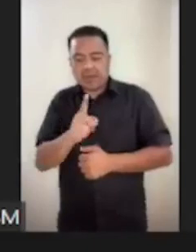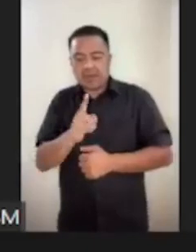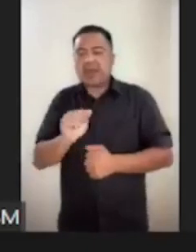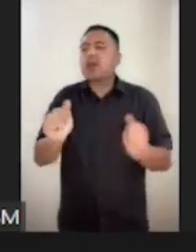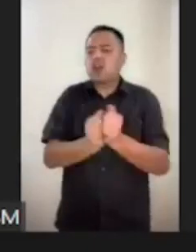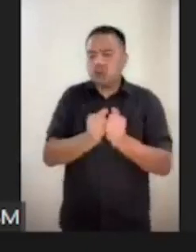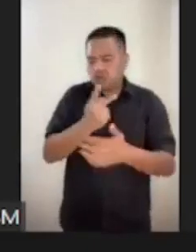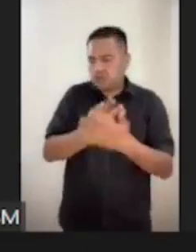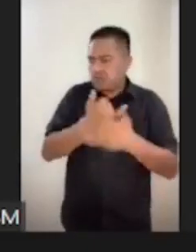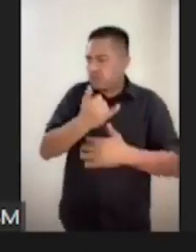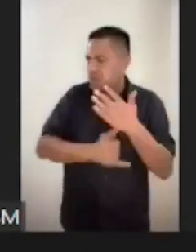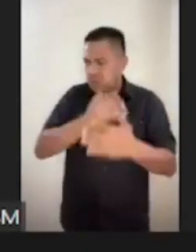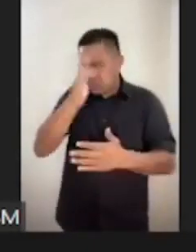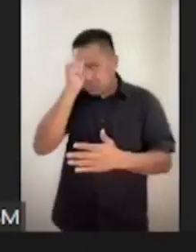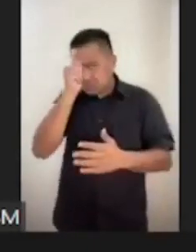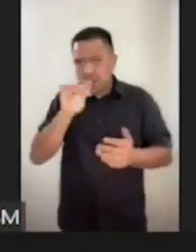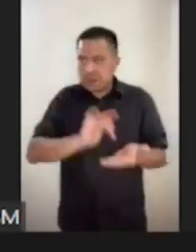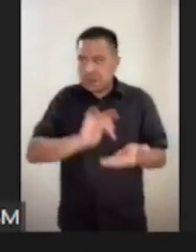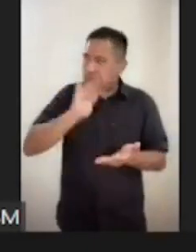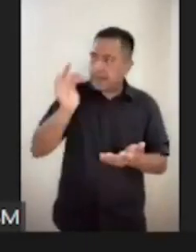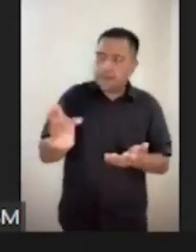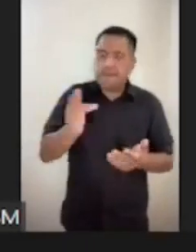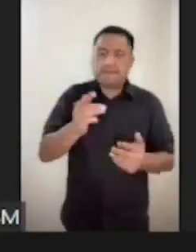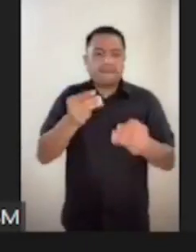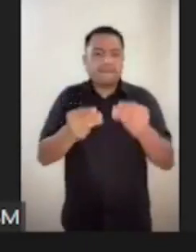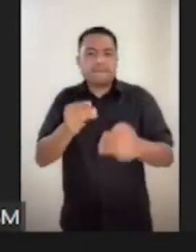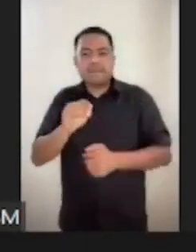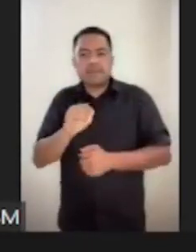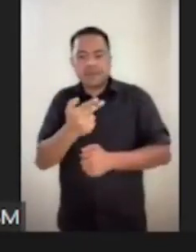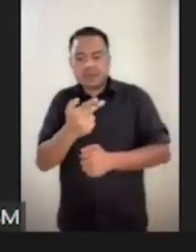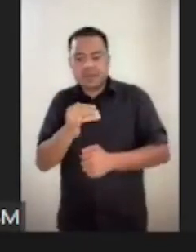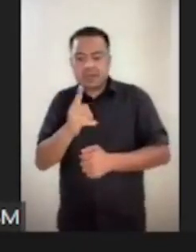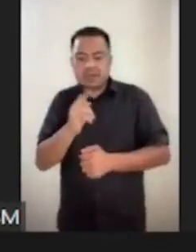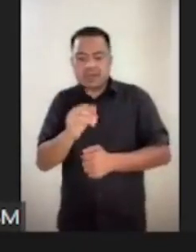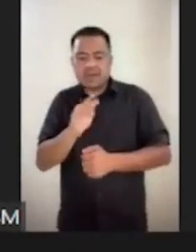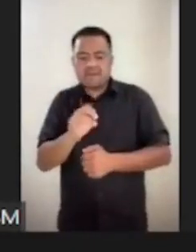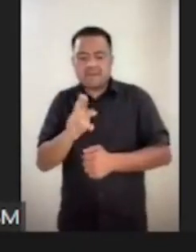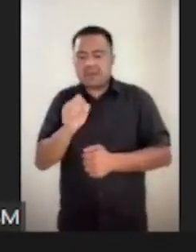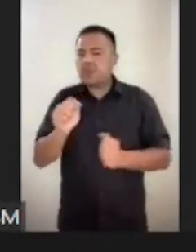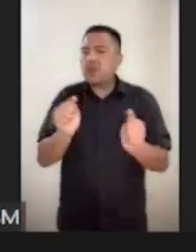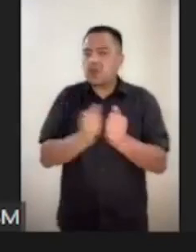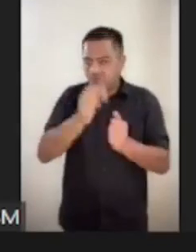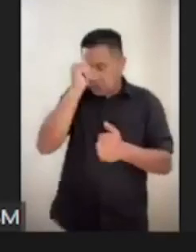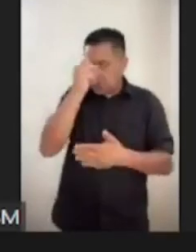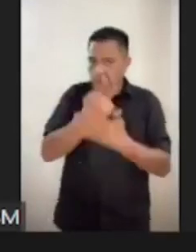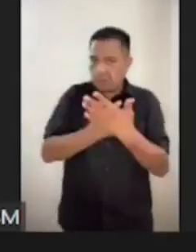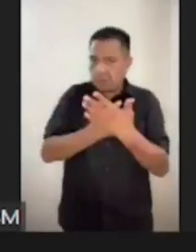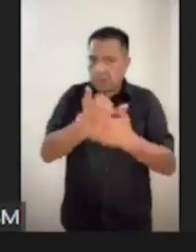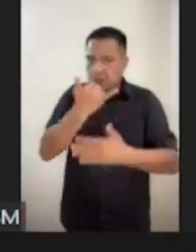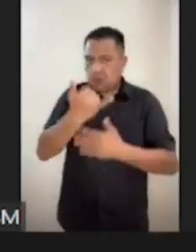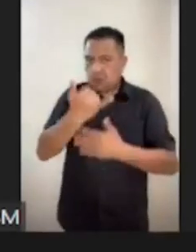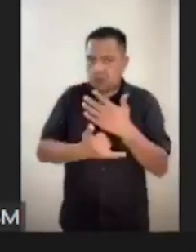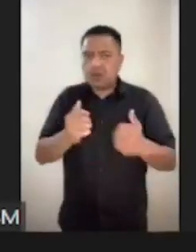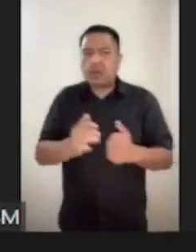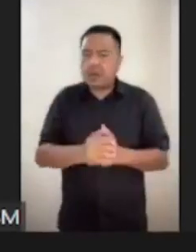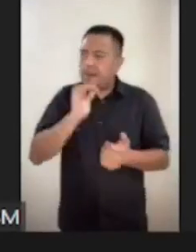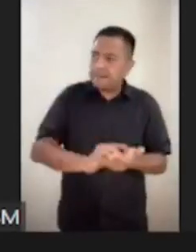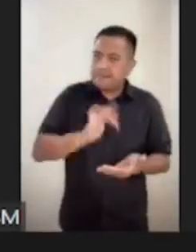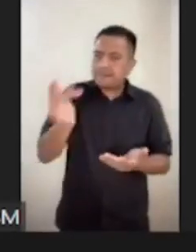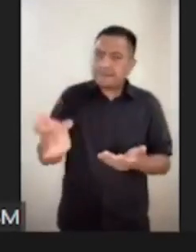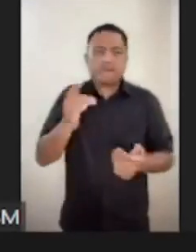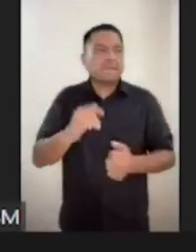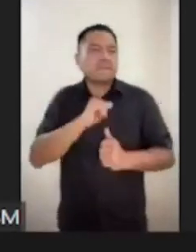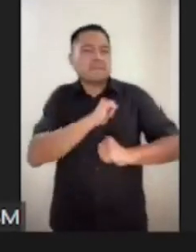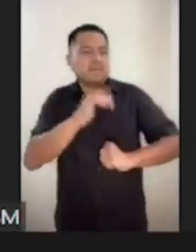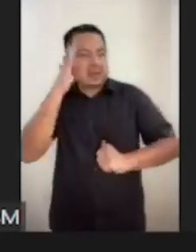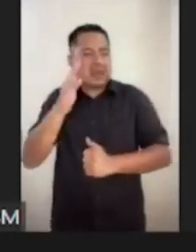proyecto. Gracias, magistrada. Magistrada Hilda Rosa Delgado Brito. A favor del proyecto. Gracias, magistrada. Magistrada